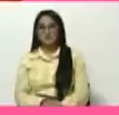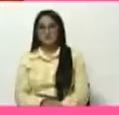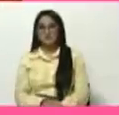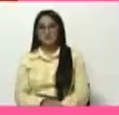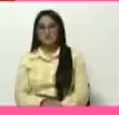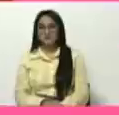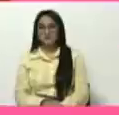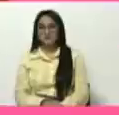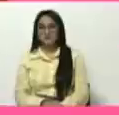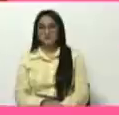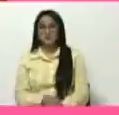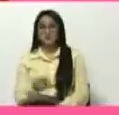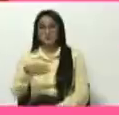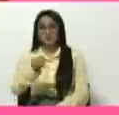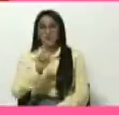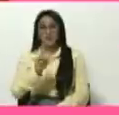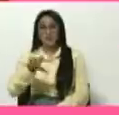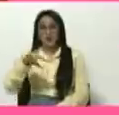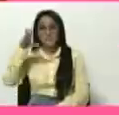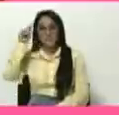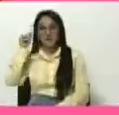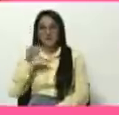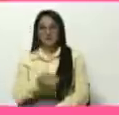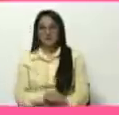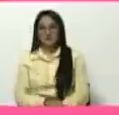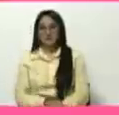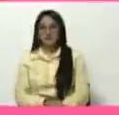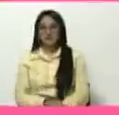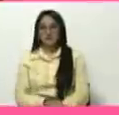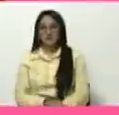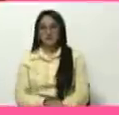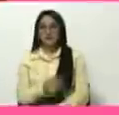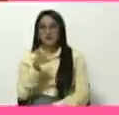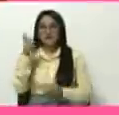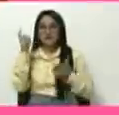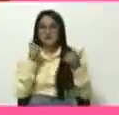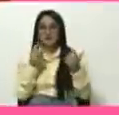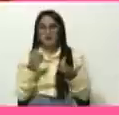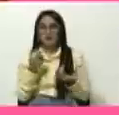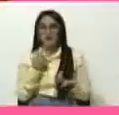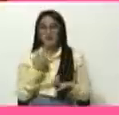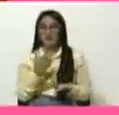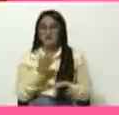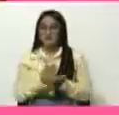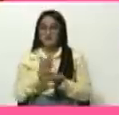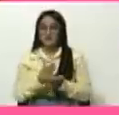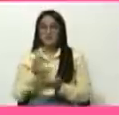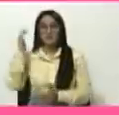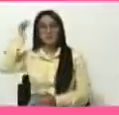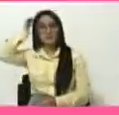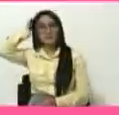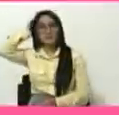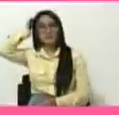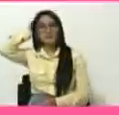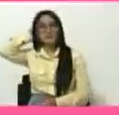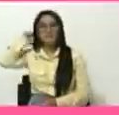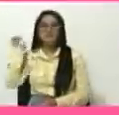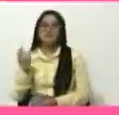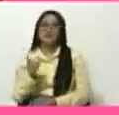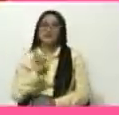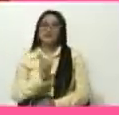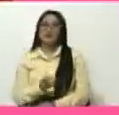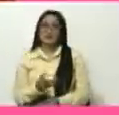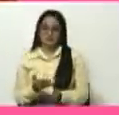De ahí que ustedes deben aprender, el comandante Chávez nos dice siempre, que hay que